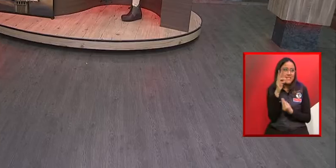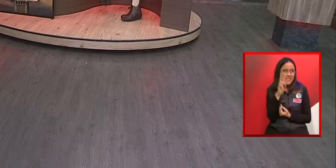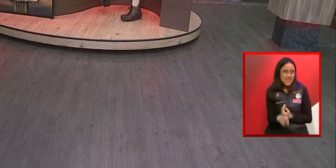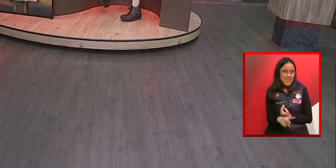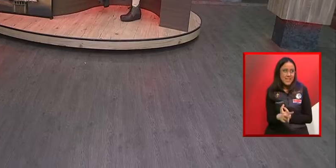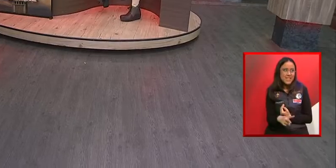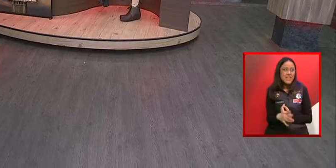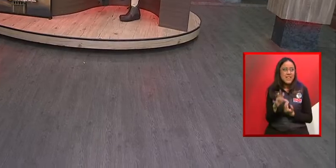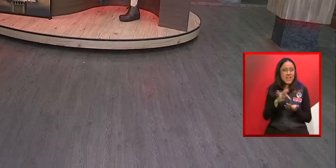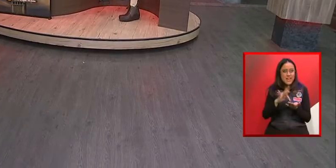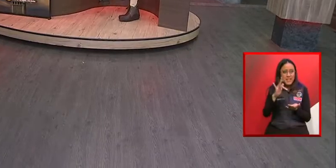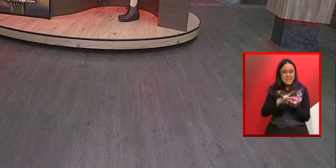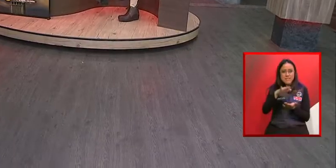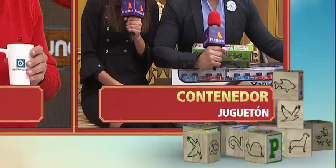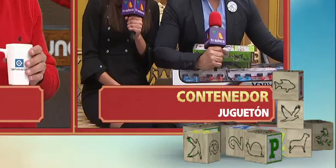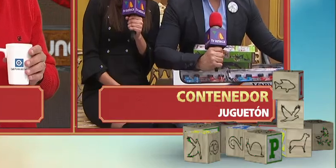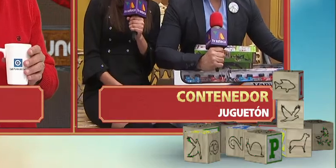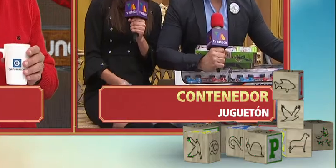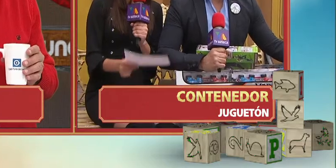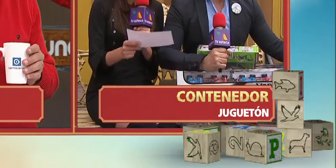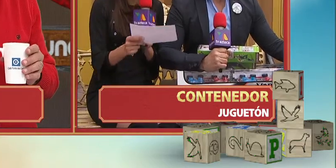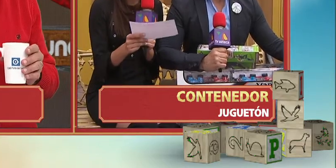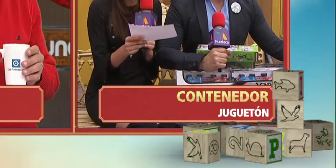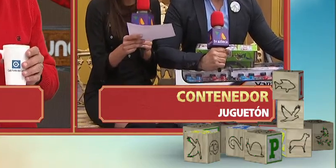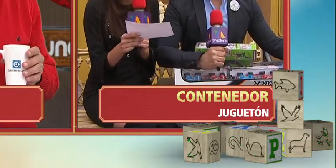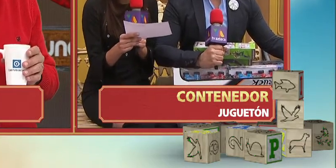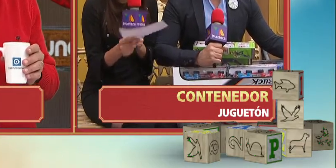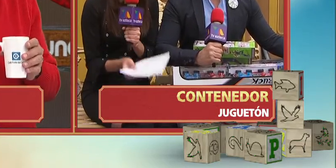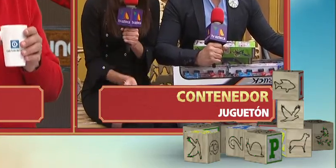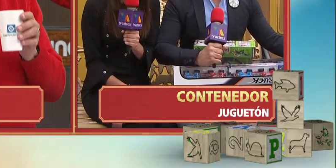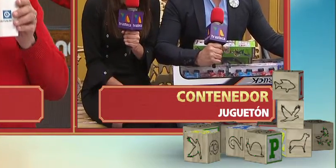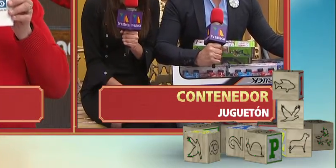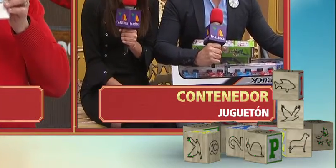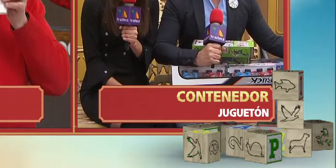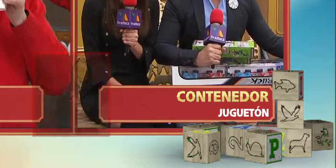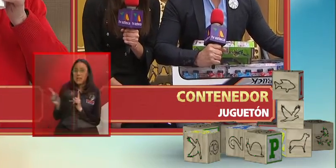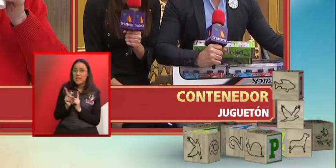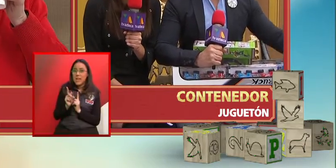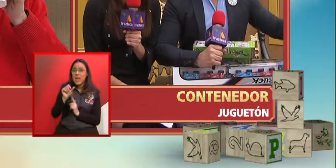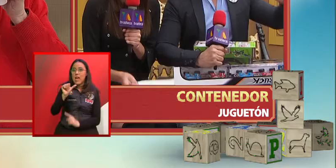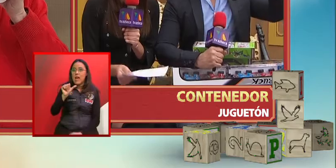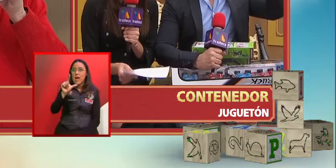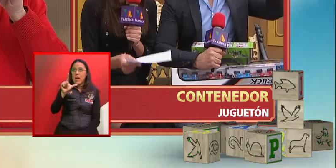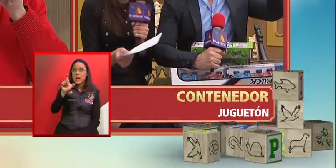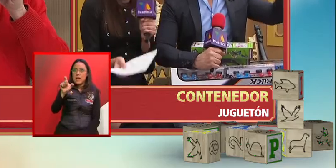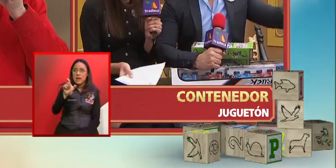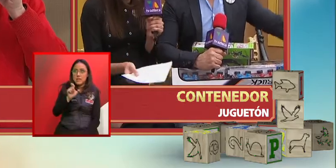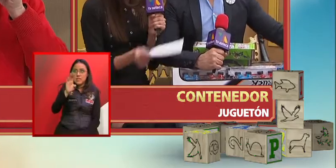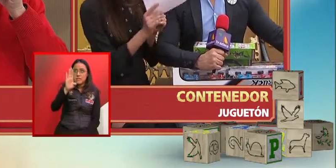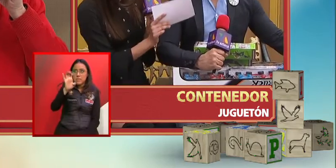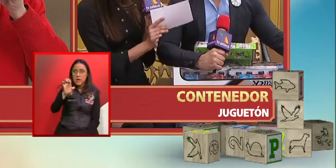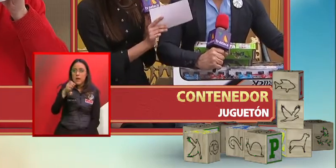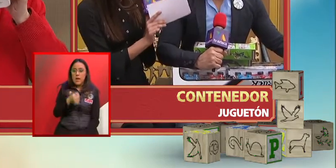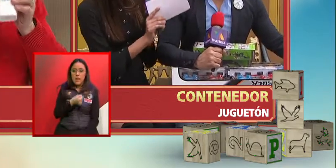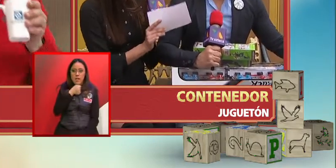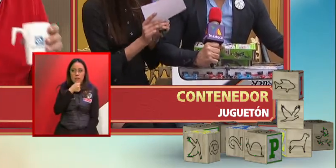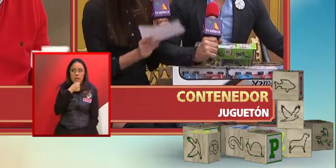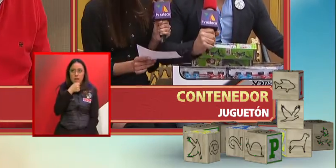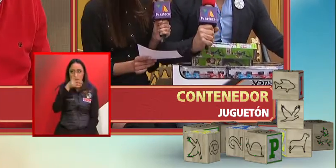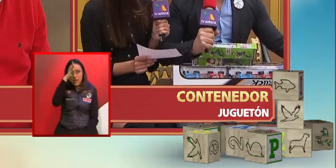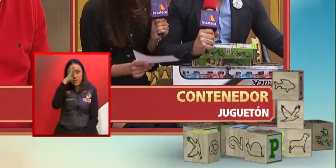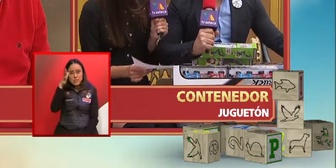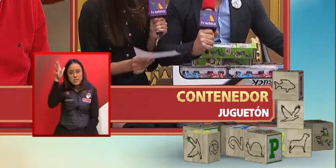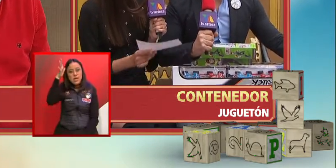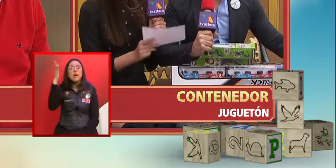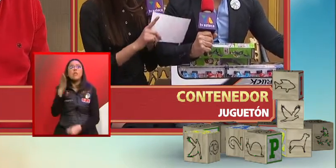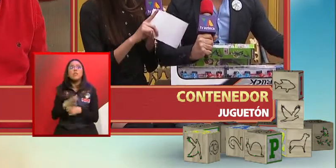¿eh? Bueno, Mariana. Señor, ¿qué tal, señor? Pues ahora se encuentra con nosotros Alex B., conductor de TV Azteca. Ahorita estás en todo un